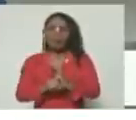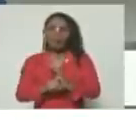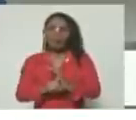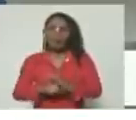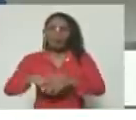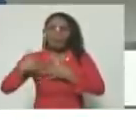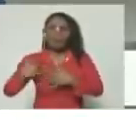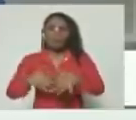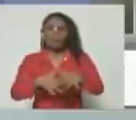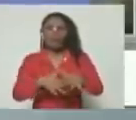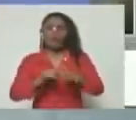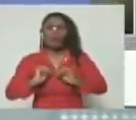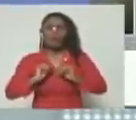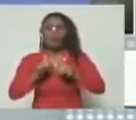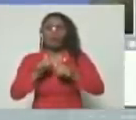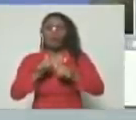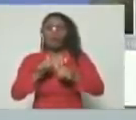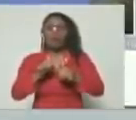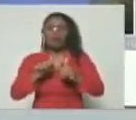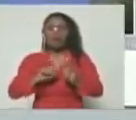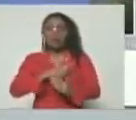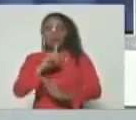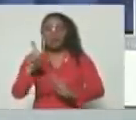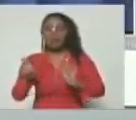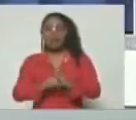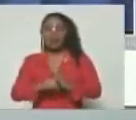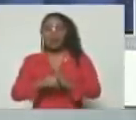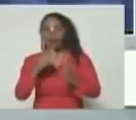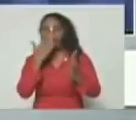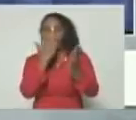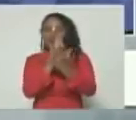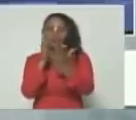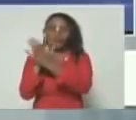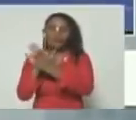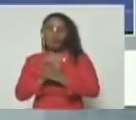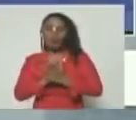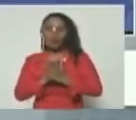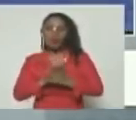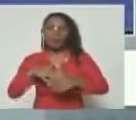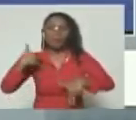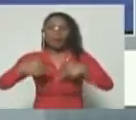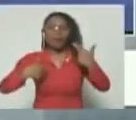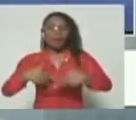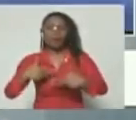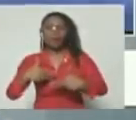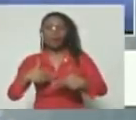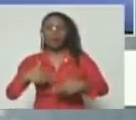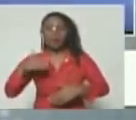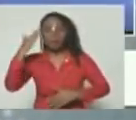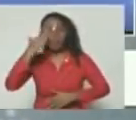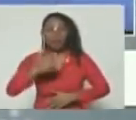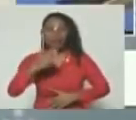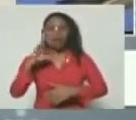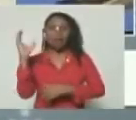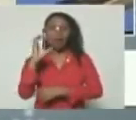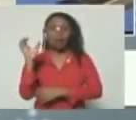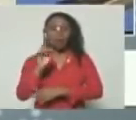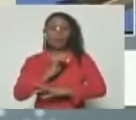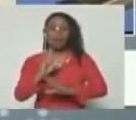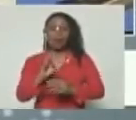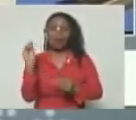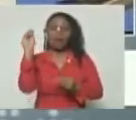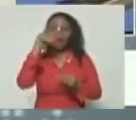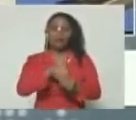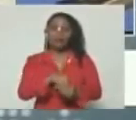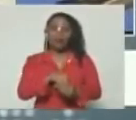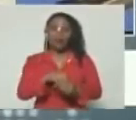desfile, iba a arrancar un ataque generalizado por varios frentes con delincuentes bien armados y paramilitares colombianos que estaban viviendo